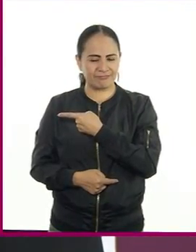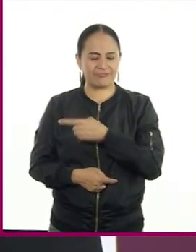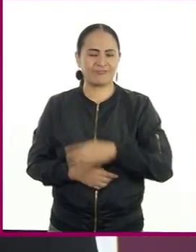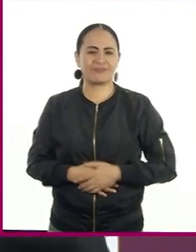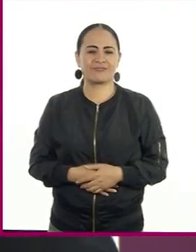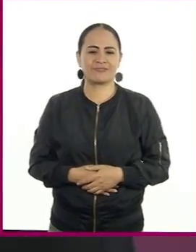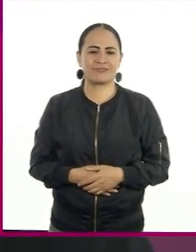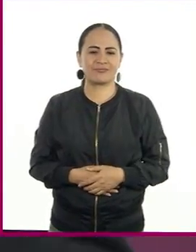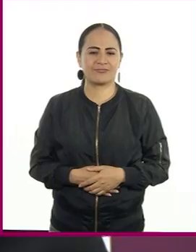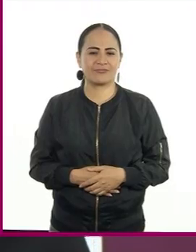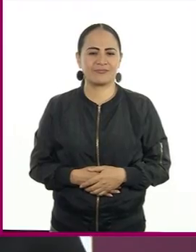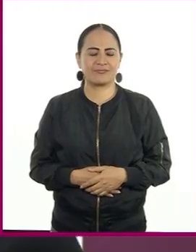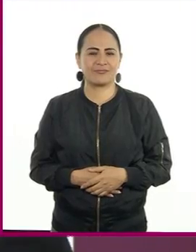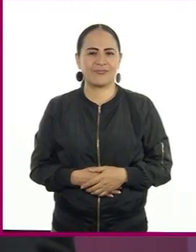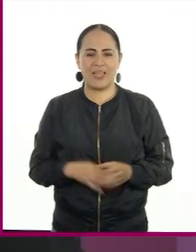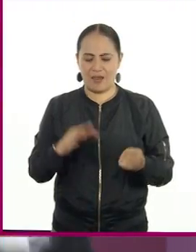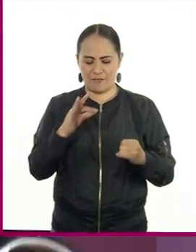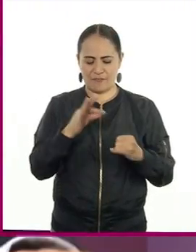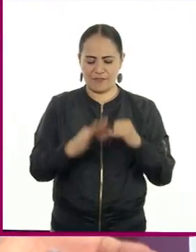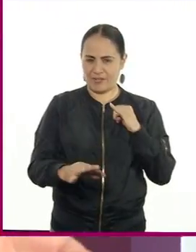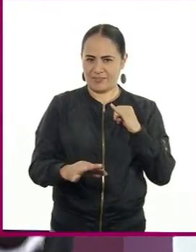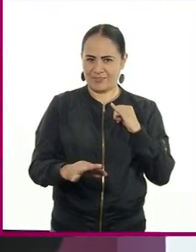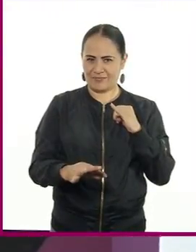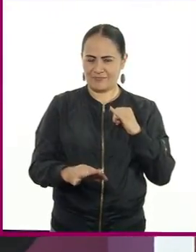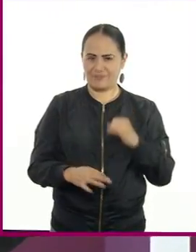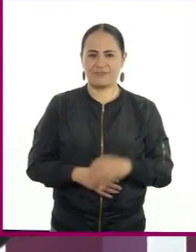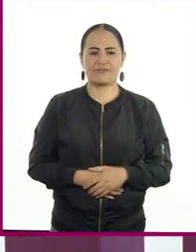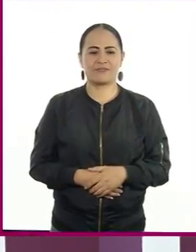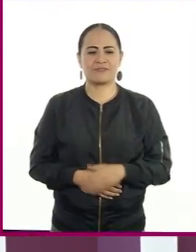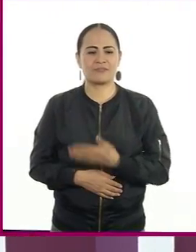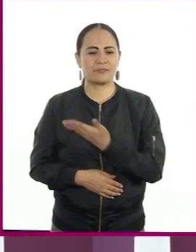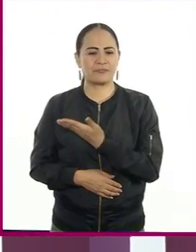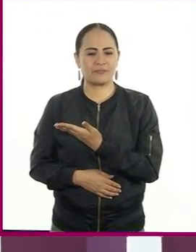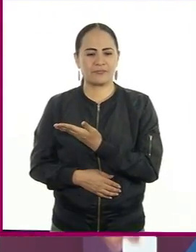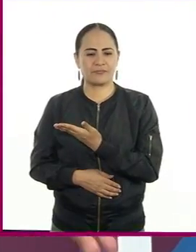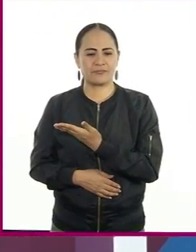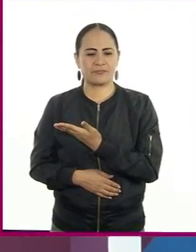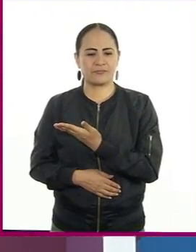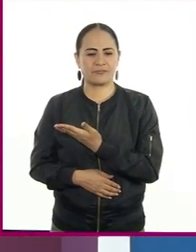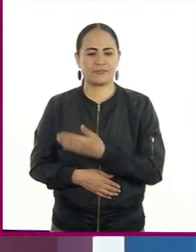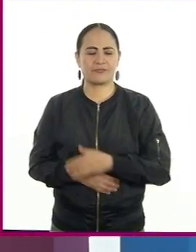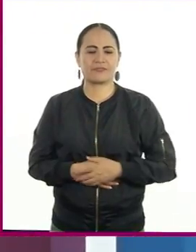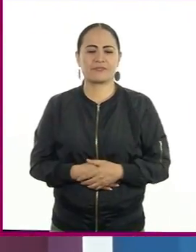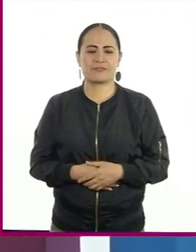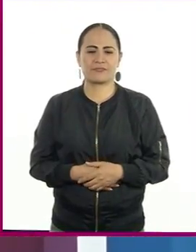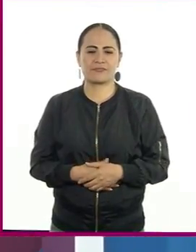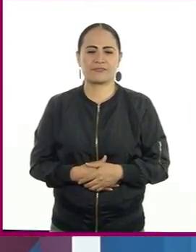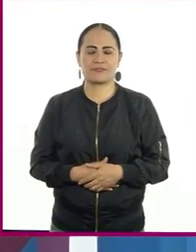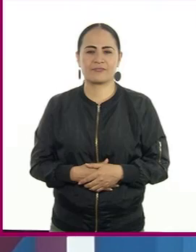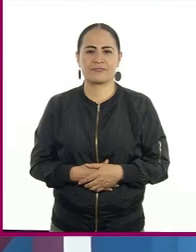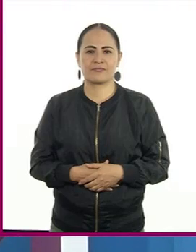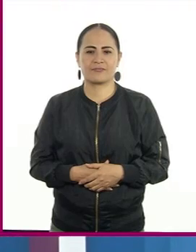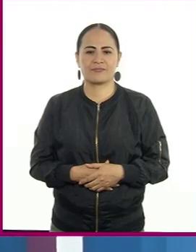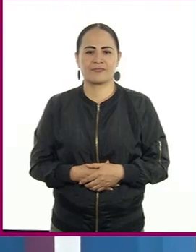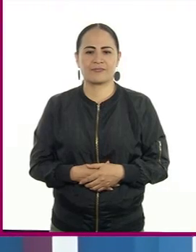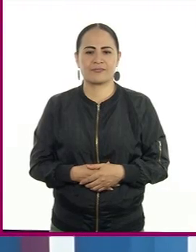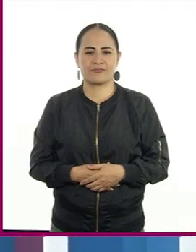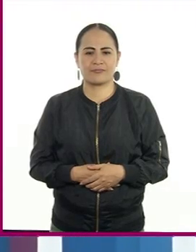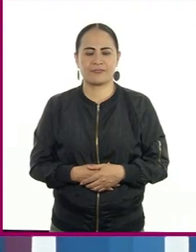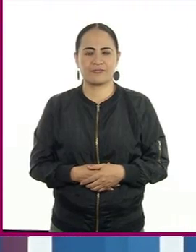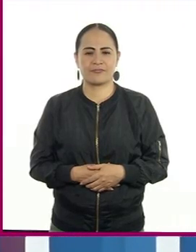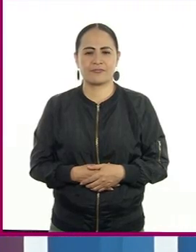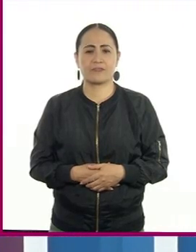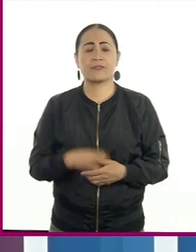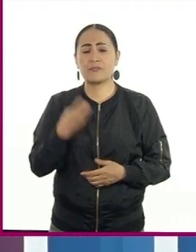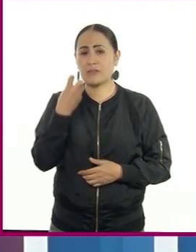imparcialidad. Y por último, analizamos que lo contrario a igualdad es desigualdad, la